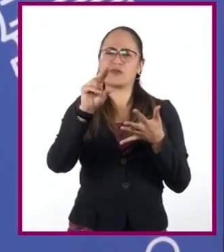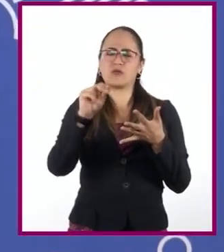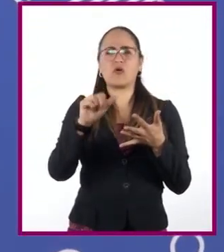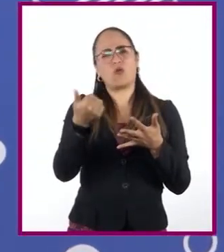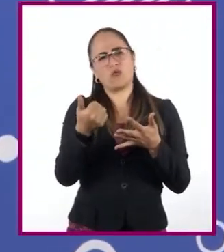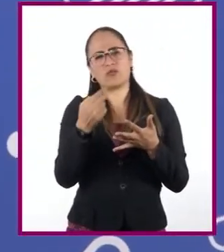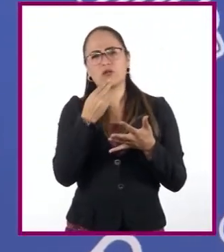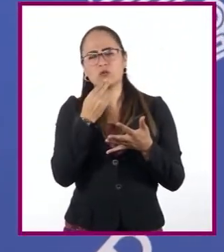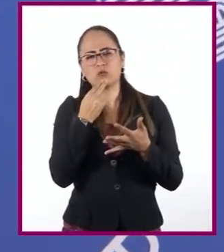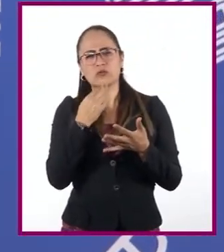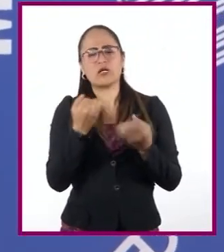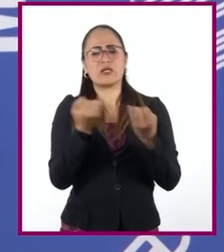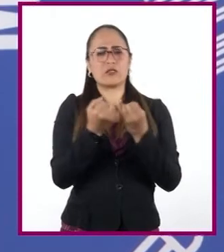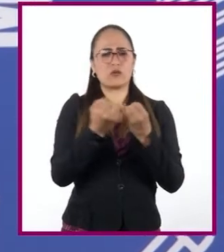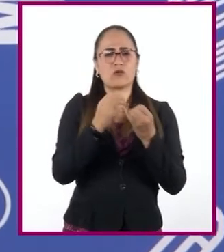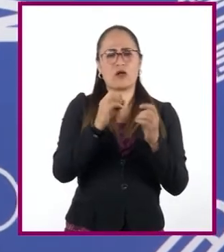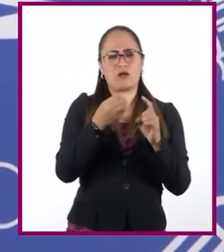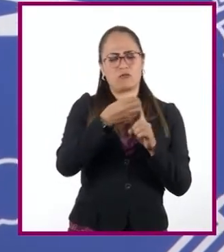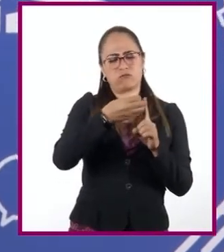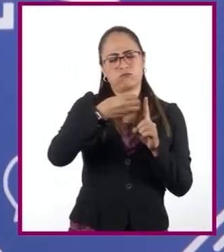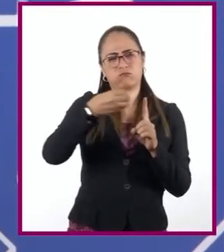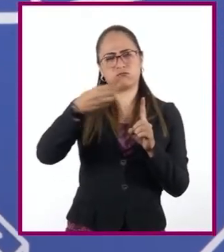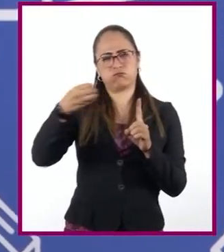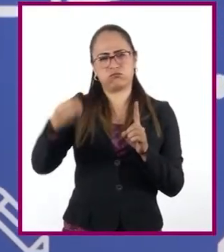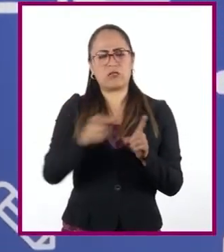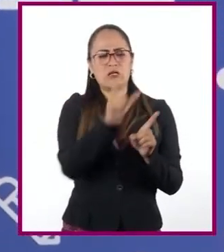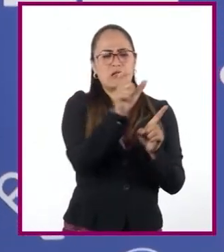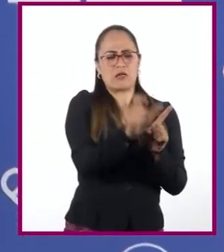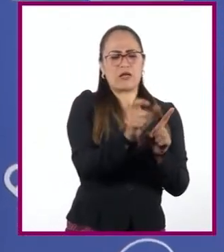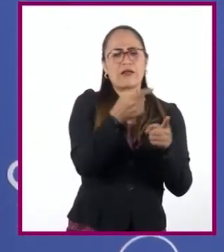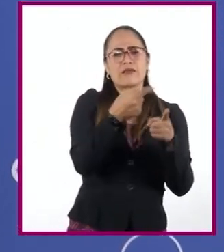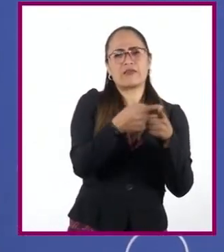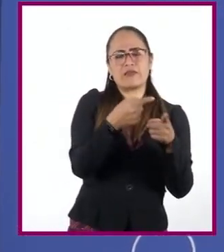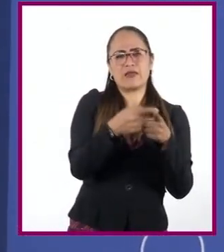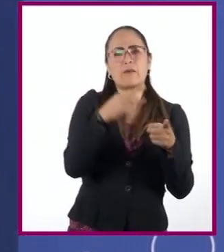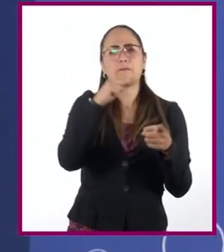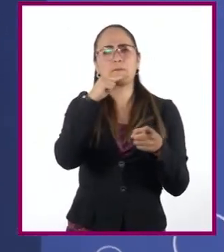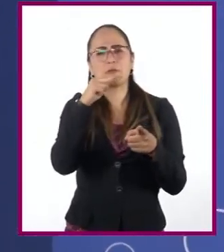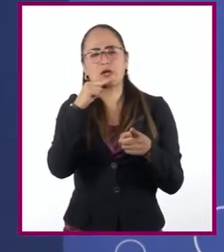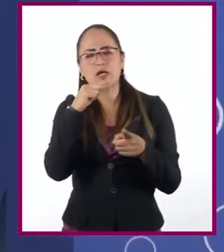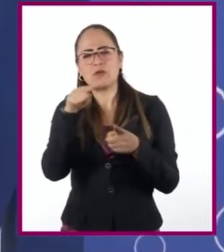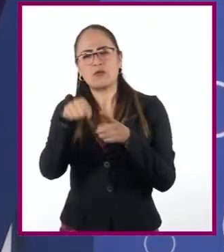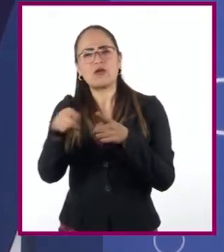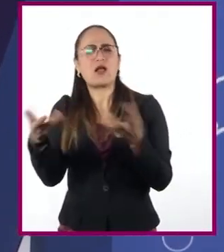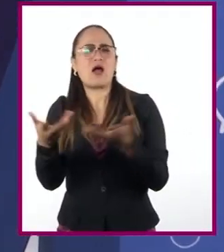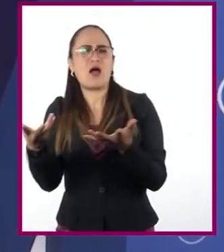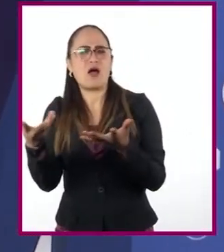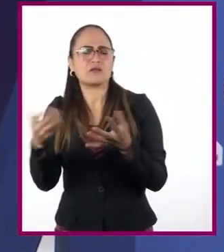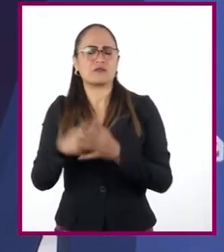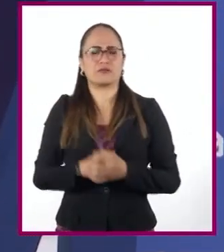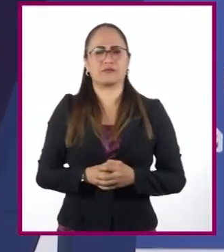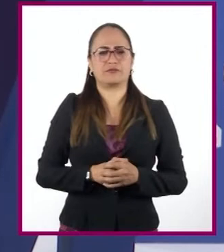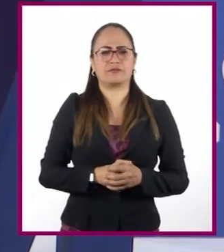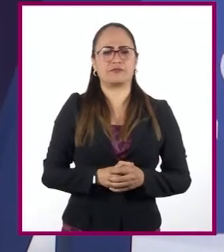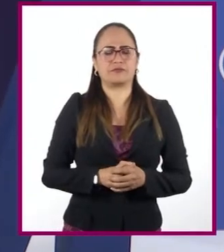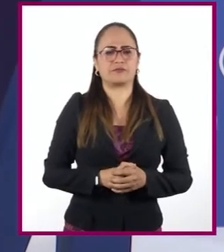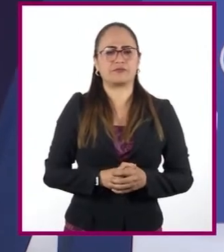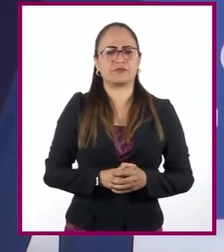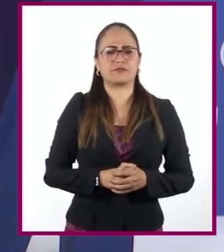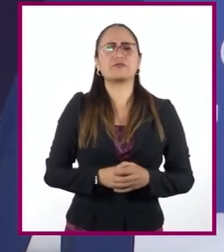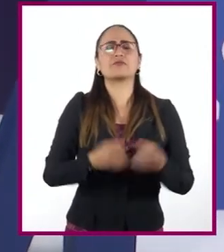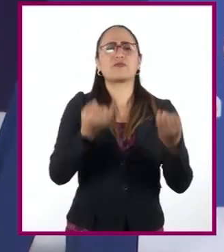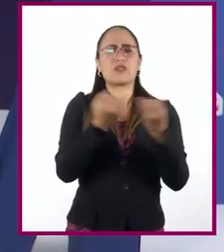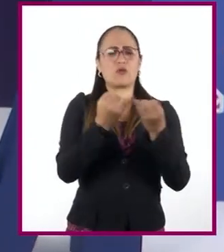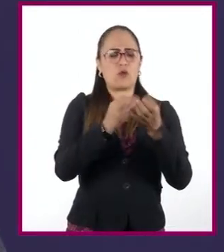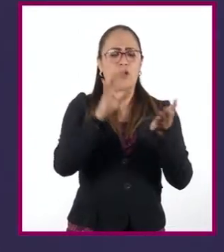las oraciones tengan concordancia entre el sujeto, el verbo y el predicado. El uso adecuado de los signos